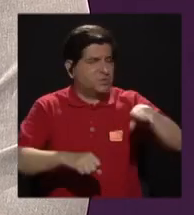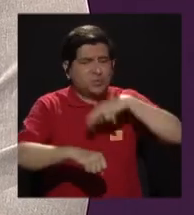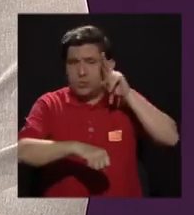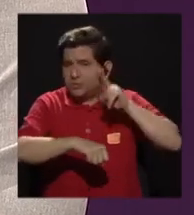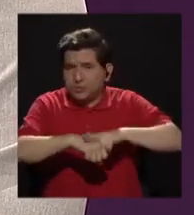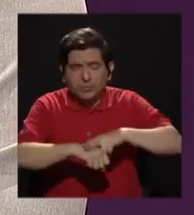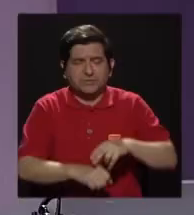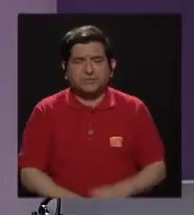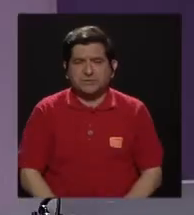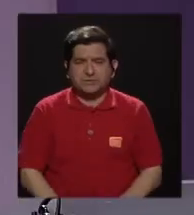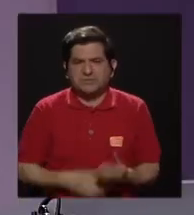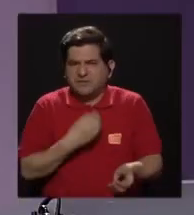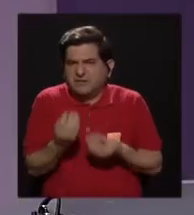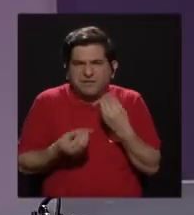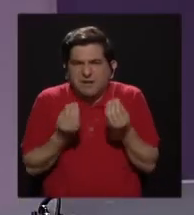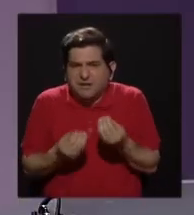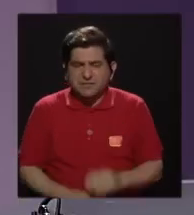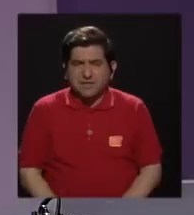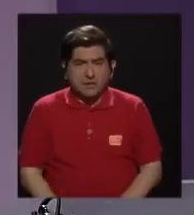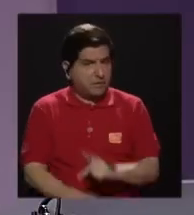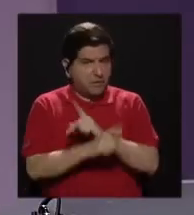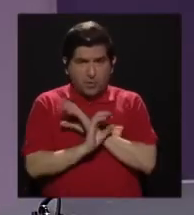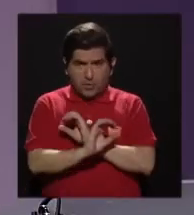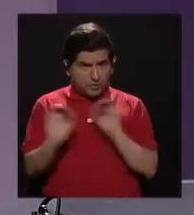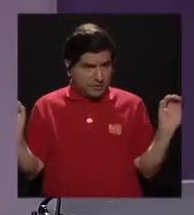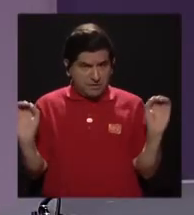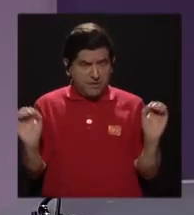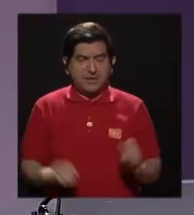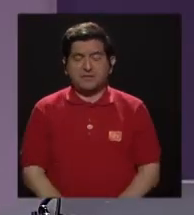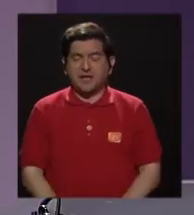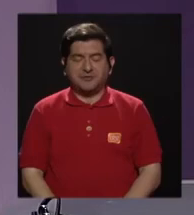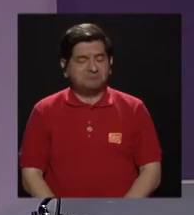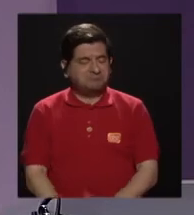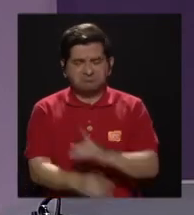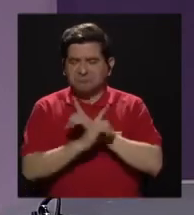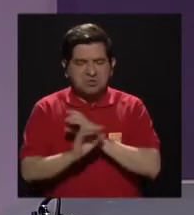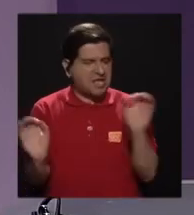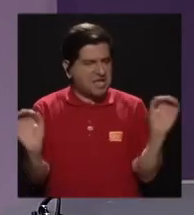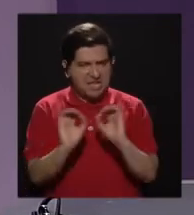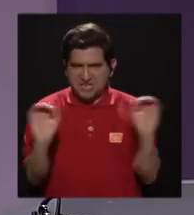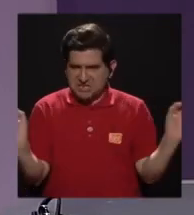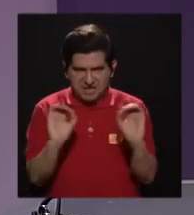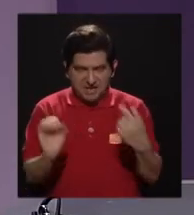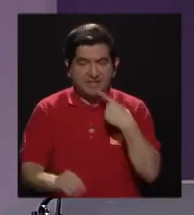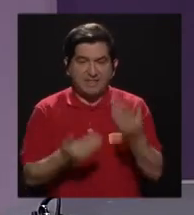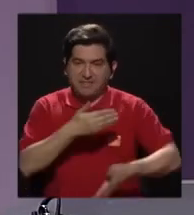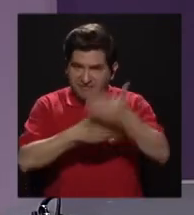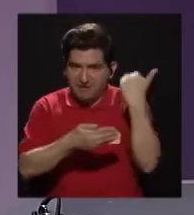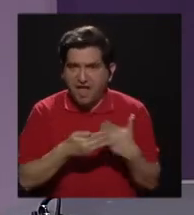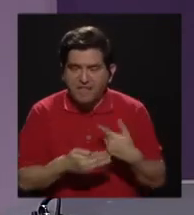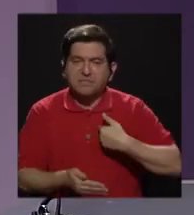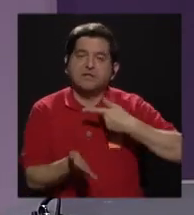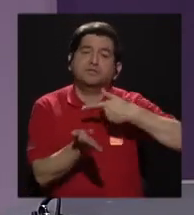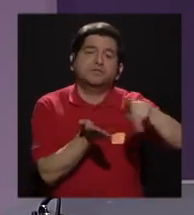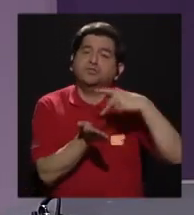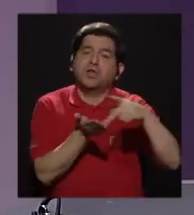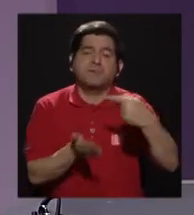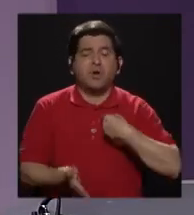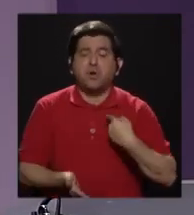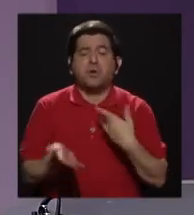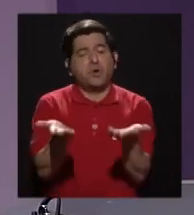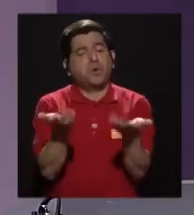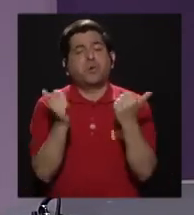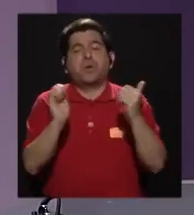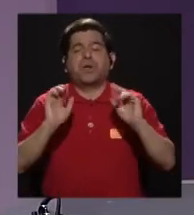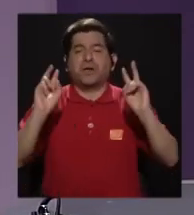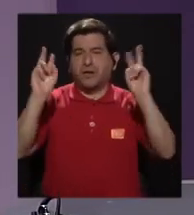irregulares, entonces? ¿Están desamparadas completamente? Están desamparadas completamente, porque es lo que te digo. Entonces yo te pago lo que yo